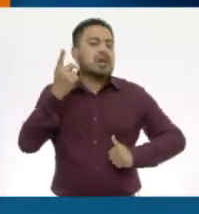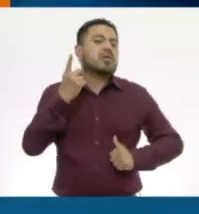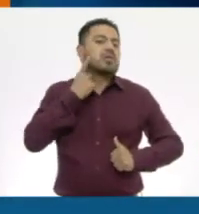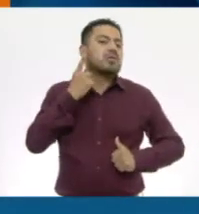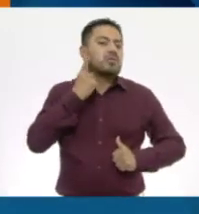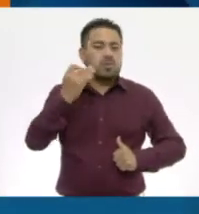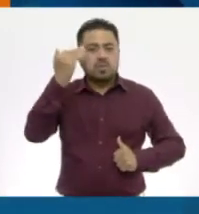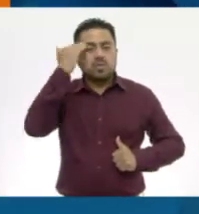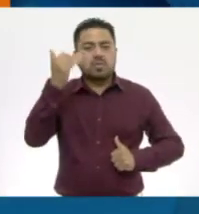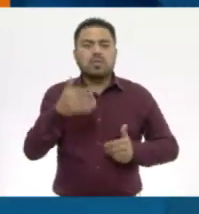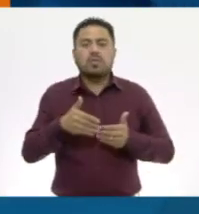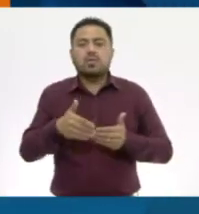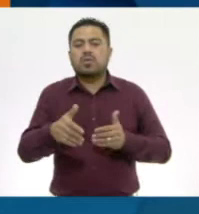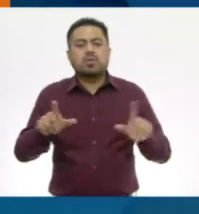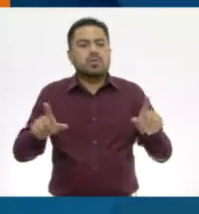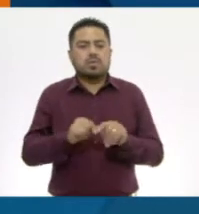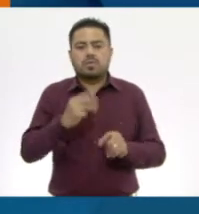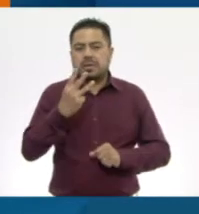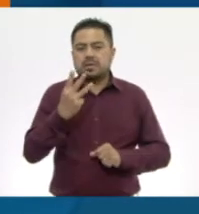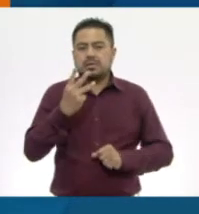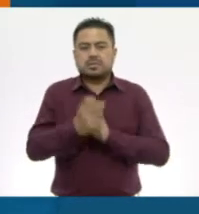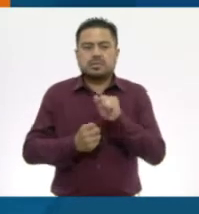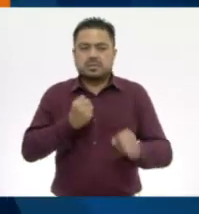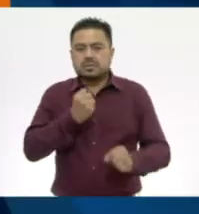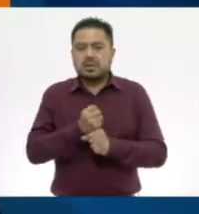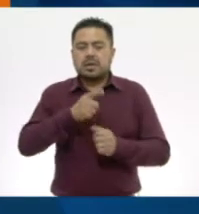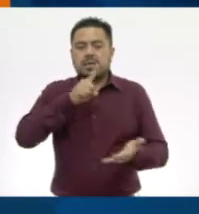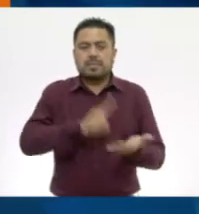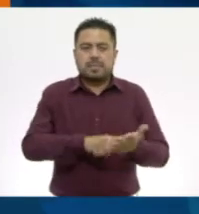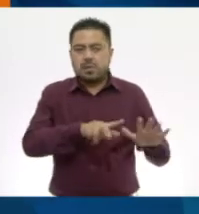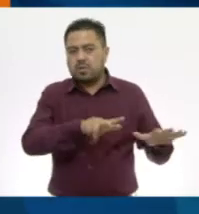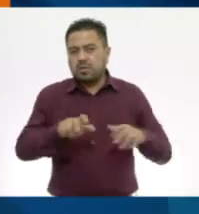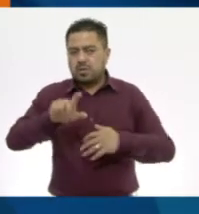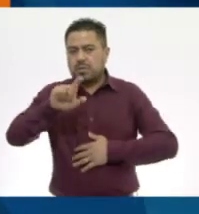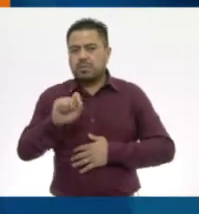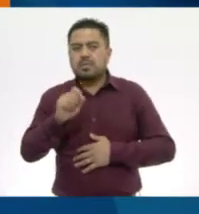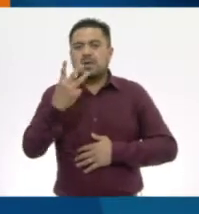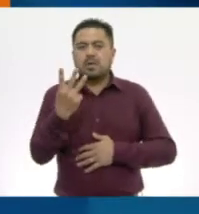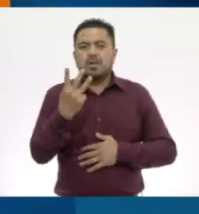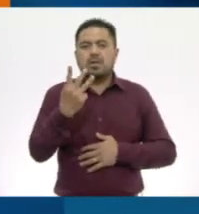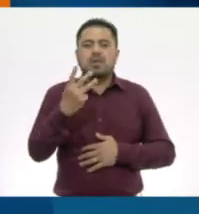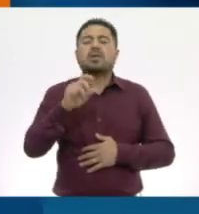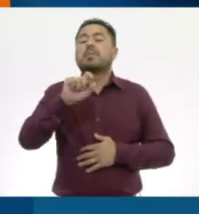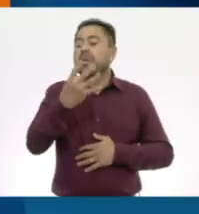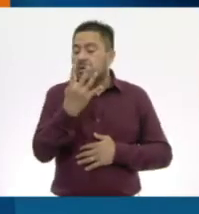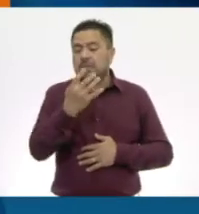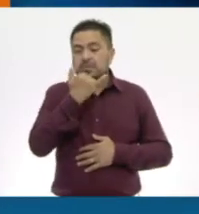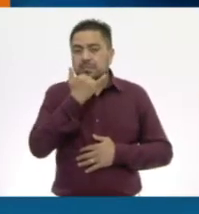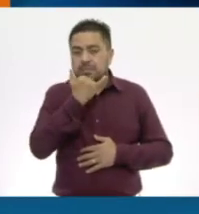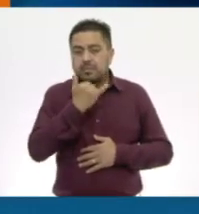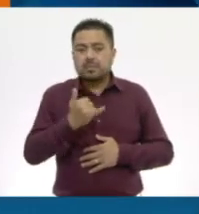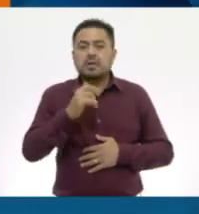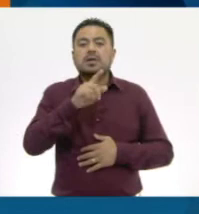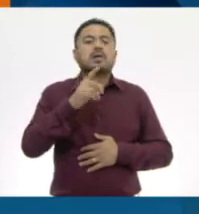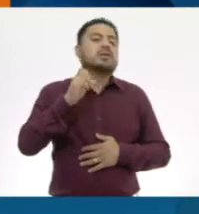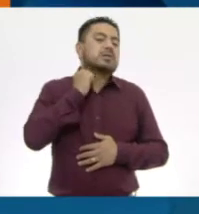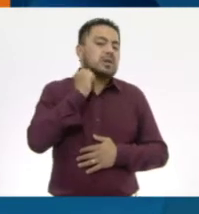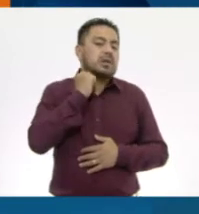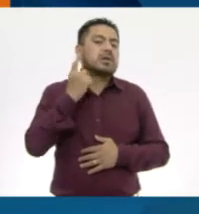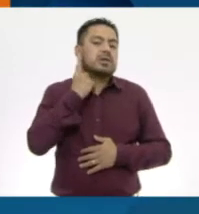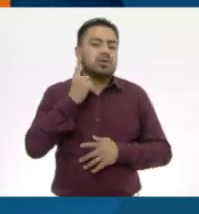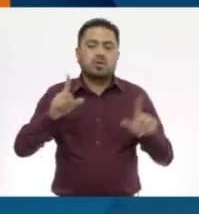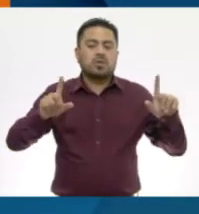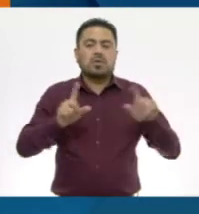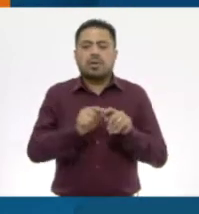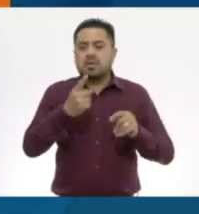diputados duran un periodo solamente de 3 años. En 1824, los senadores y los diputados duraban solamente